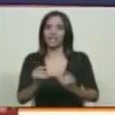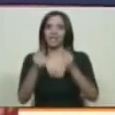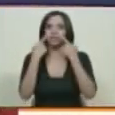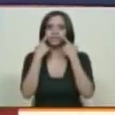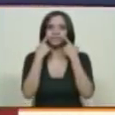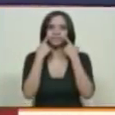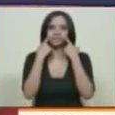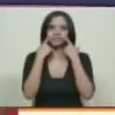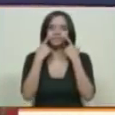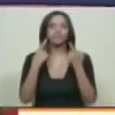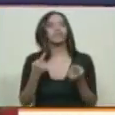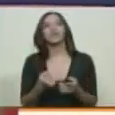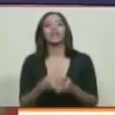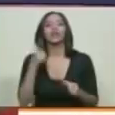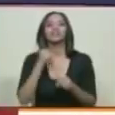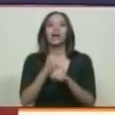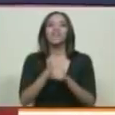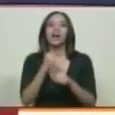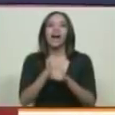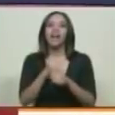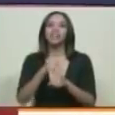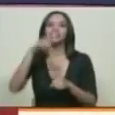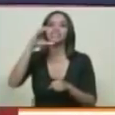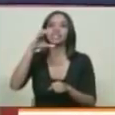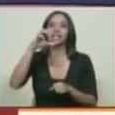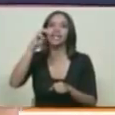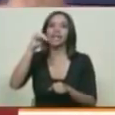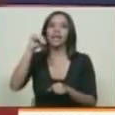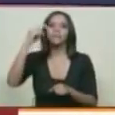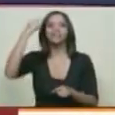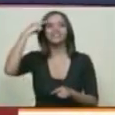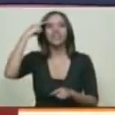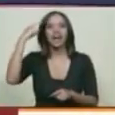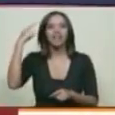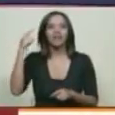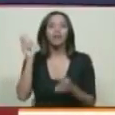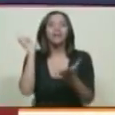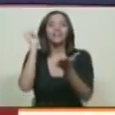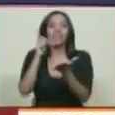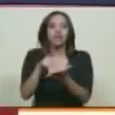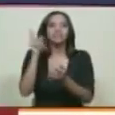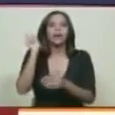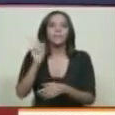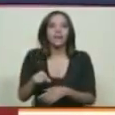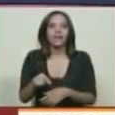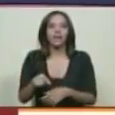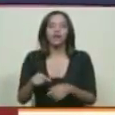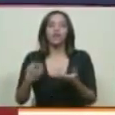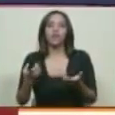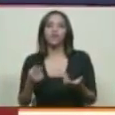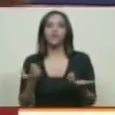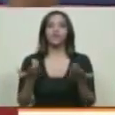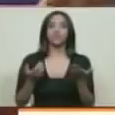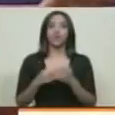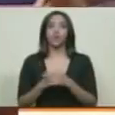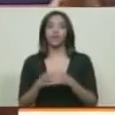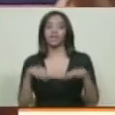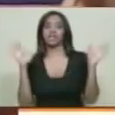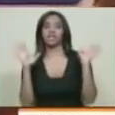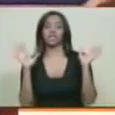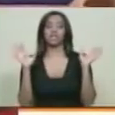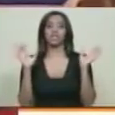es muy evidente. Y los trabajadores de Central Madrileña saben. Porque la otra vez vinieron también unos disfrazados que eran que el